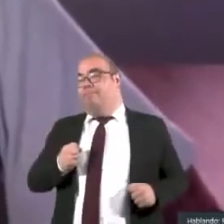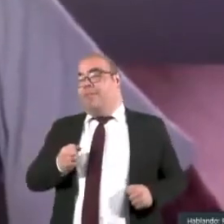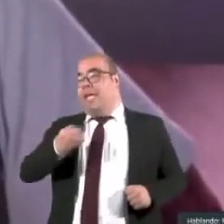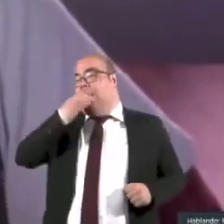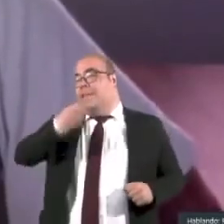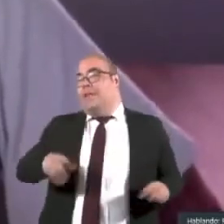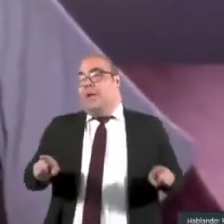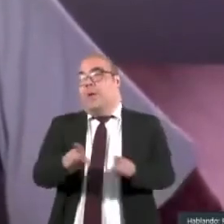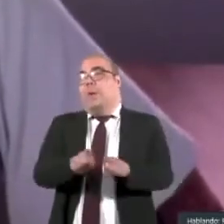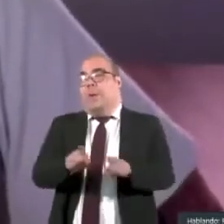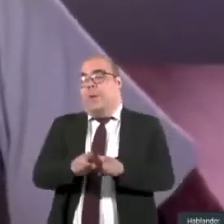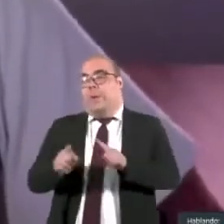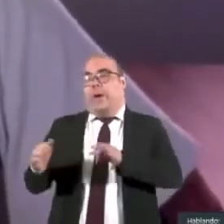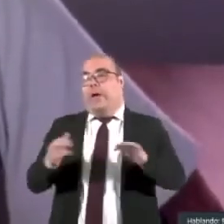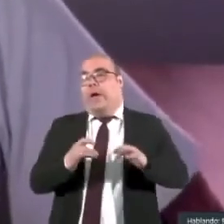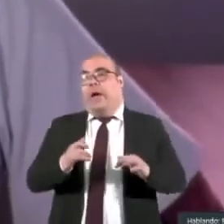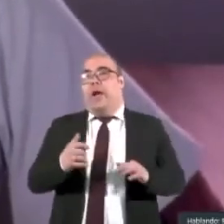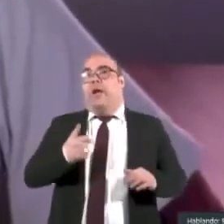que llevó